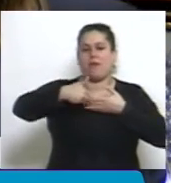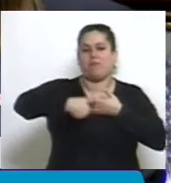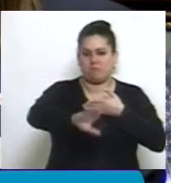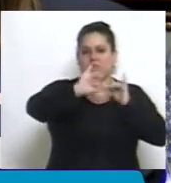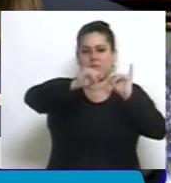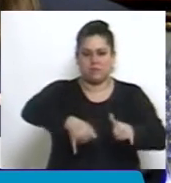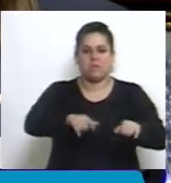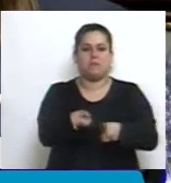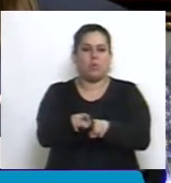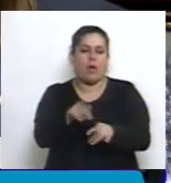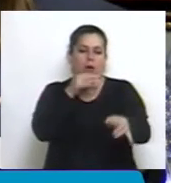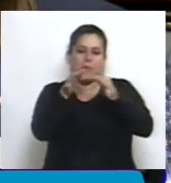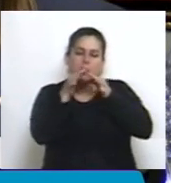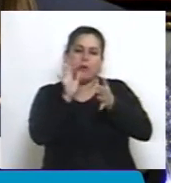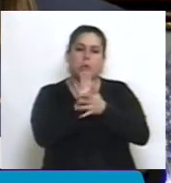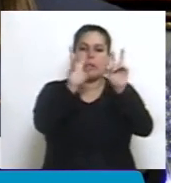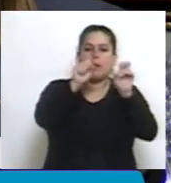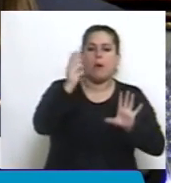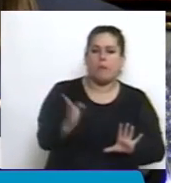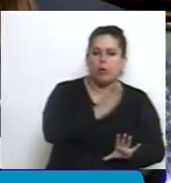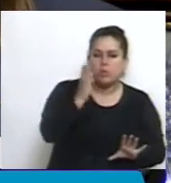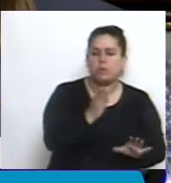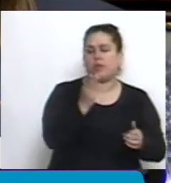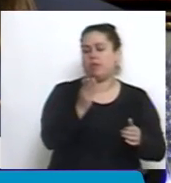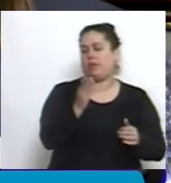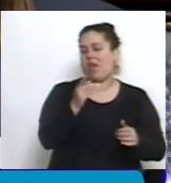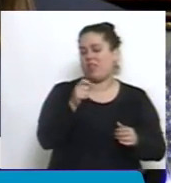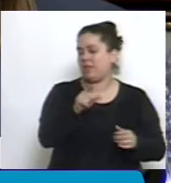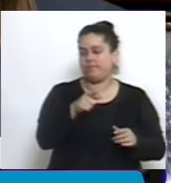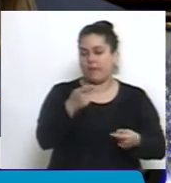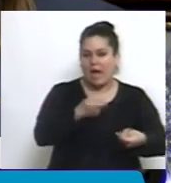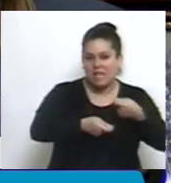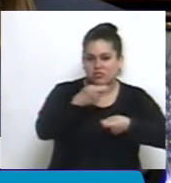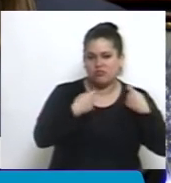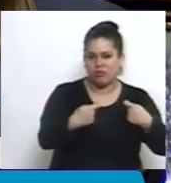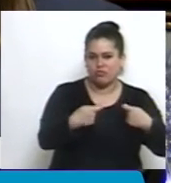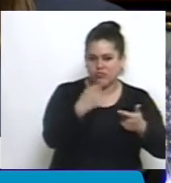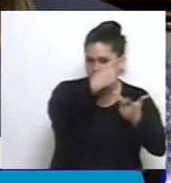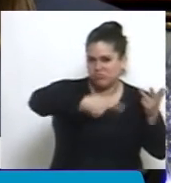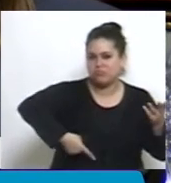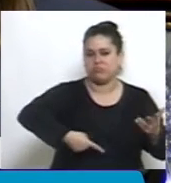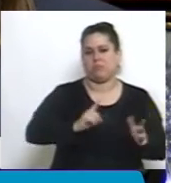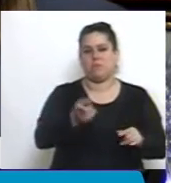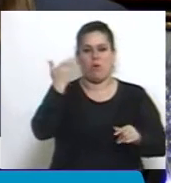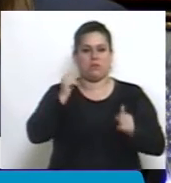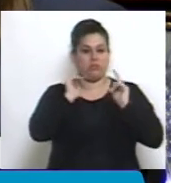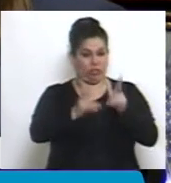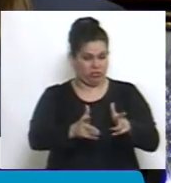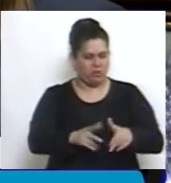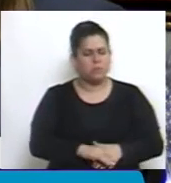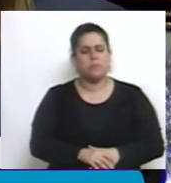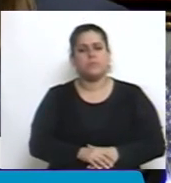conversar sobre el tema de la productividad del gasto, como decía anteriormente. Yo